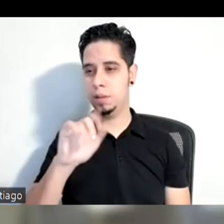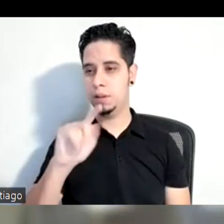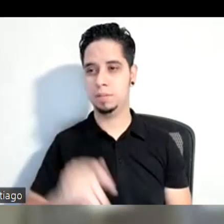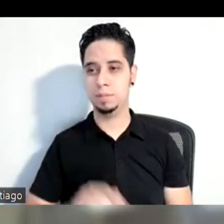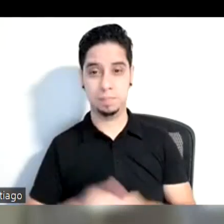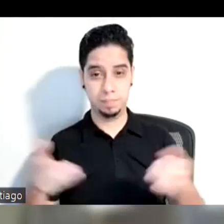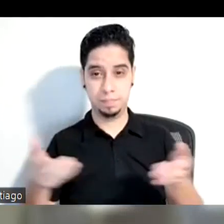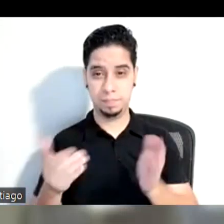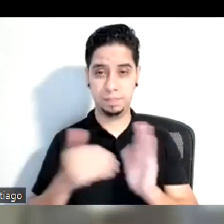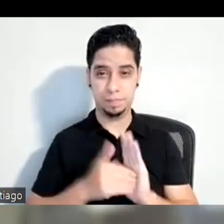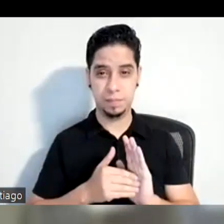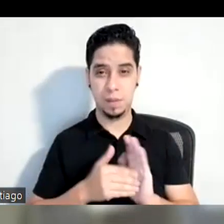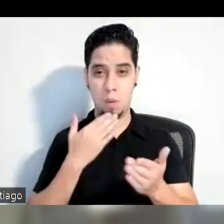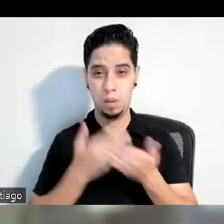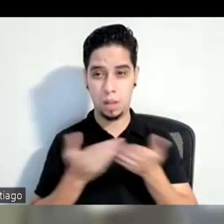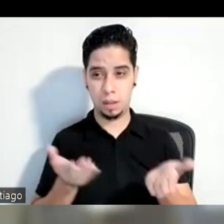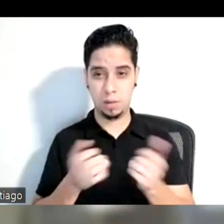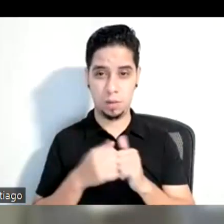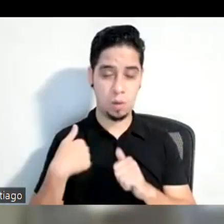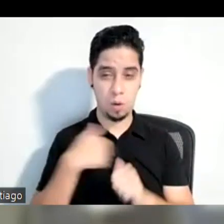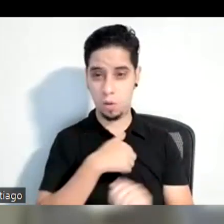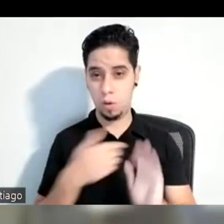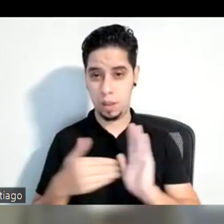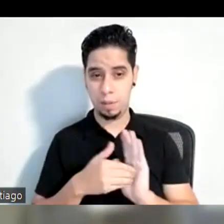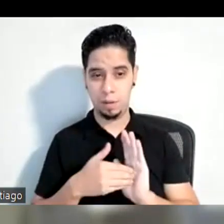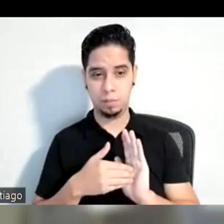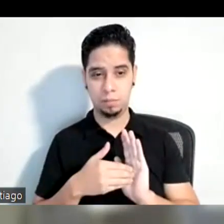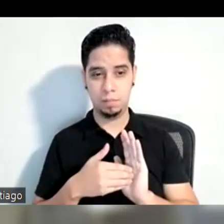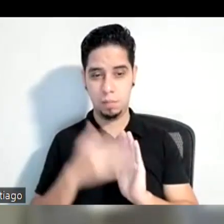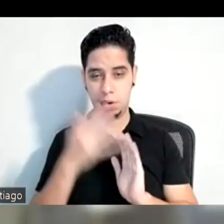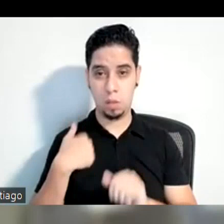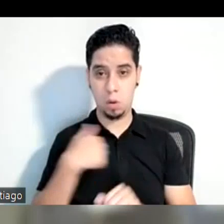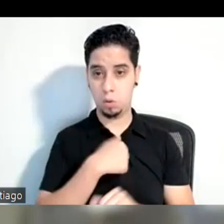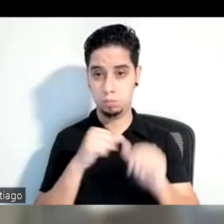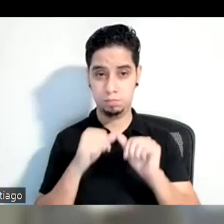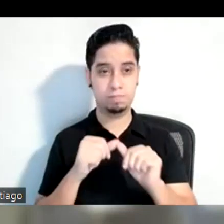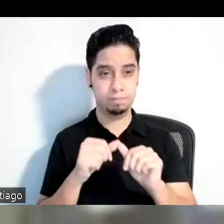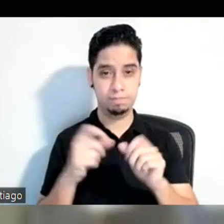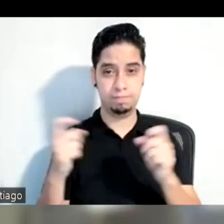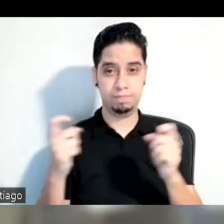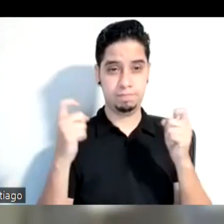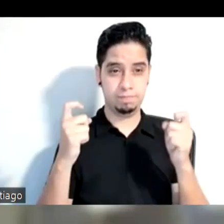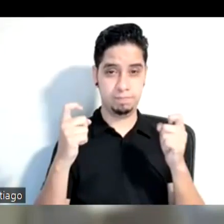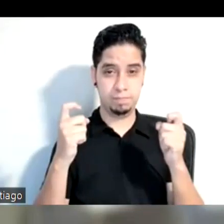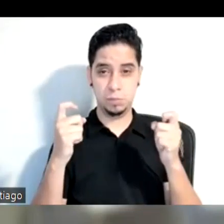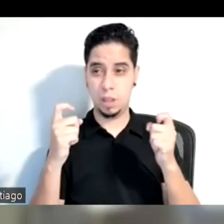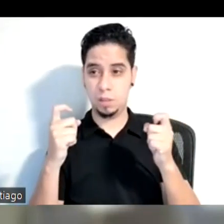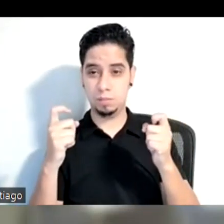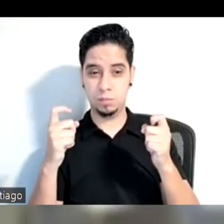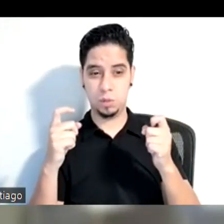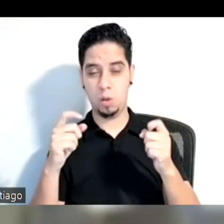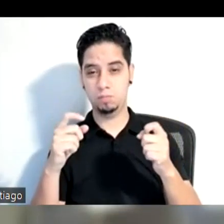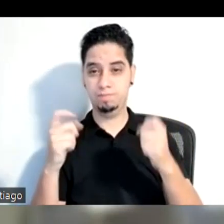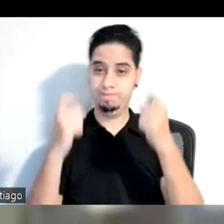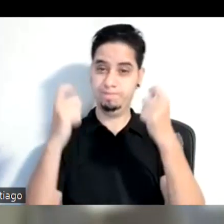Bienvenido nuevamente, José. Qué bueno tenerte acá con nosotros, porque seguimos celebrando nuestro aniversario, ¿verdad, Diana? No, no acababa. No,